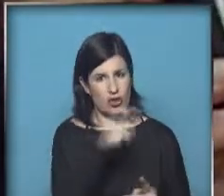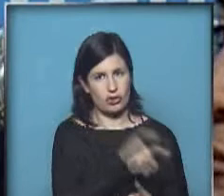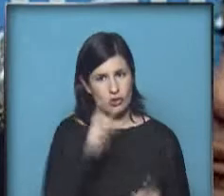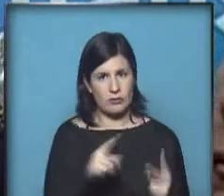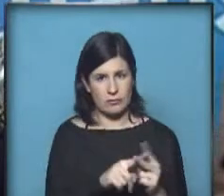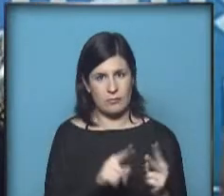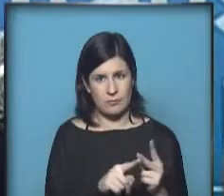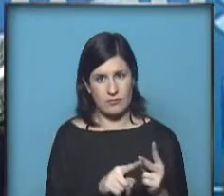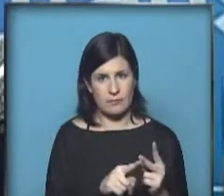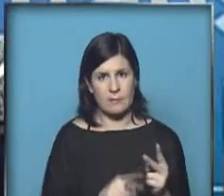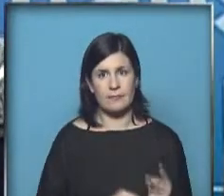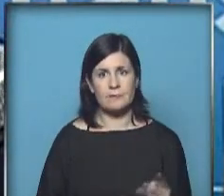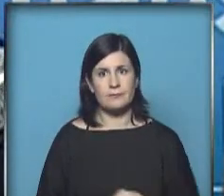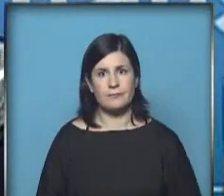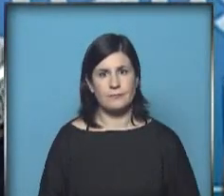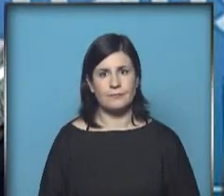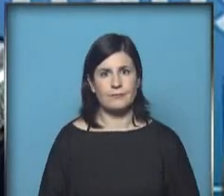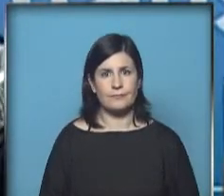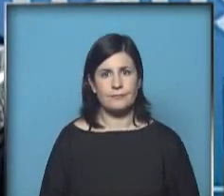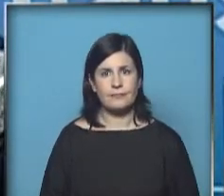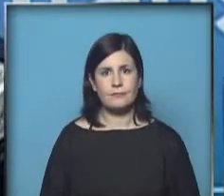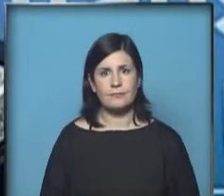el lo tower y contra edgardo reinoso